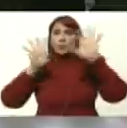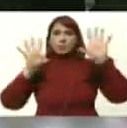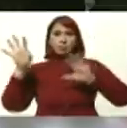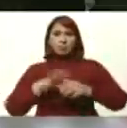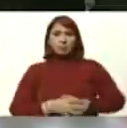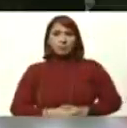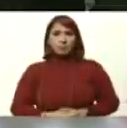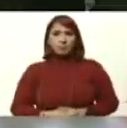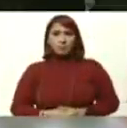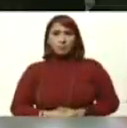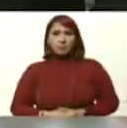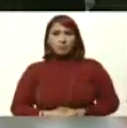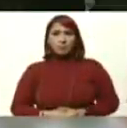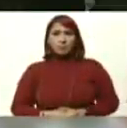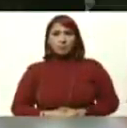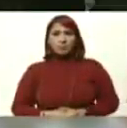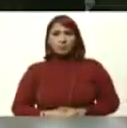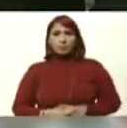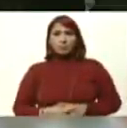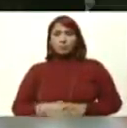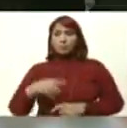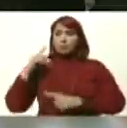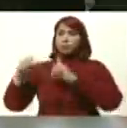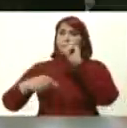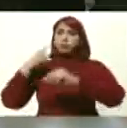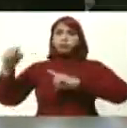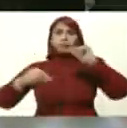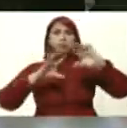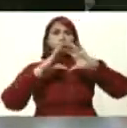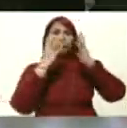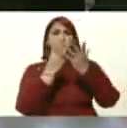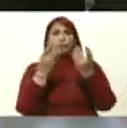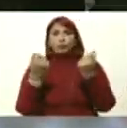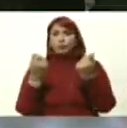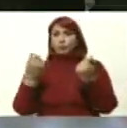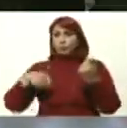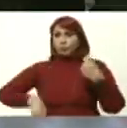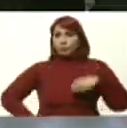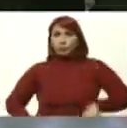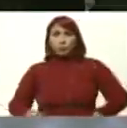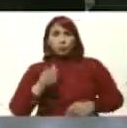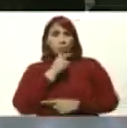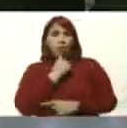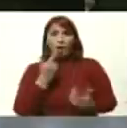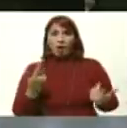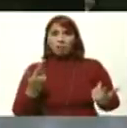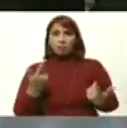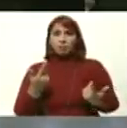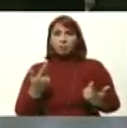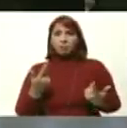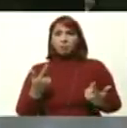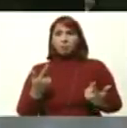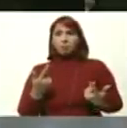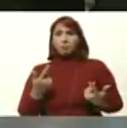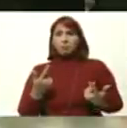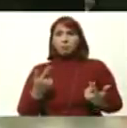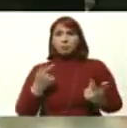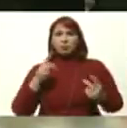que han migrado al mundo por razones económicas. Esto es un fenómeno